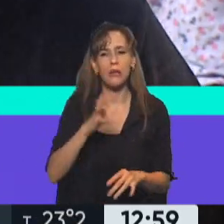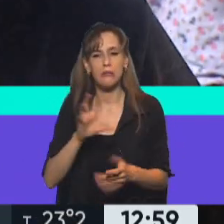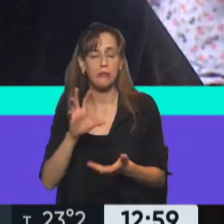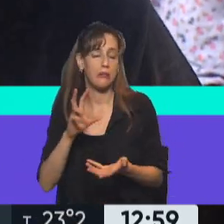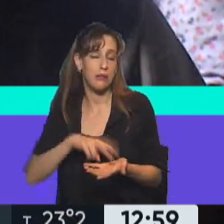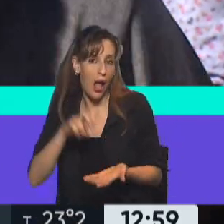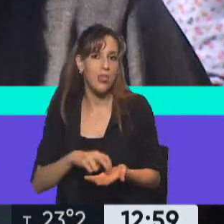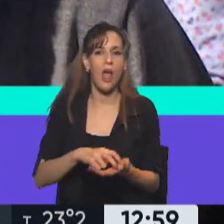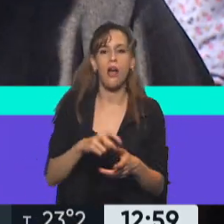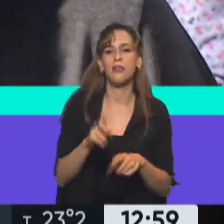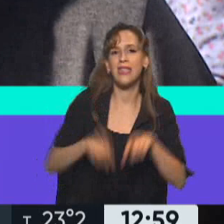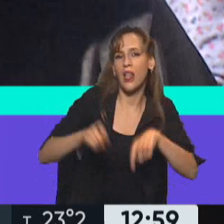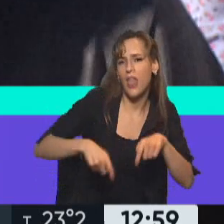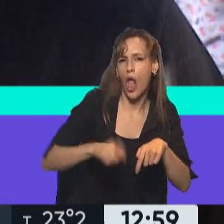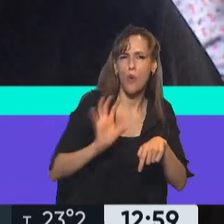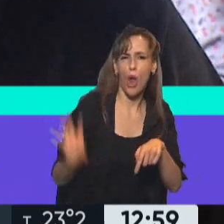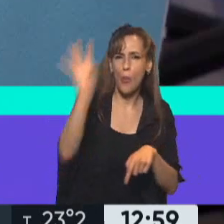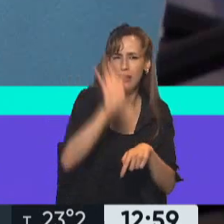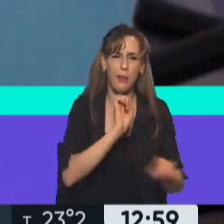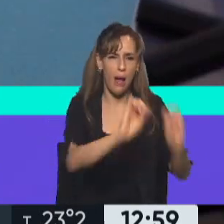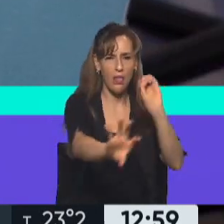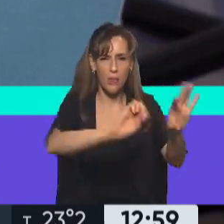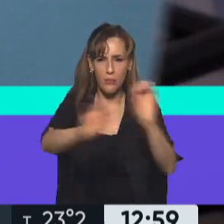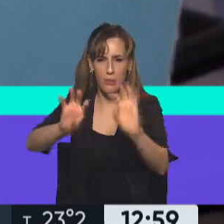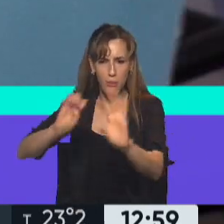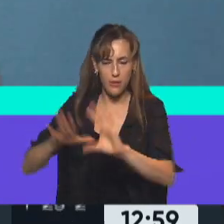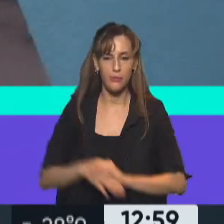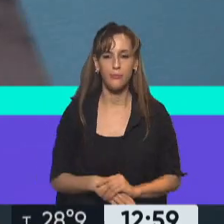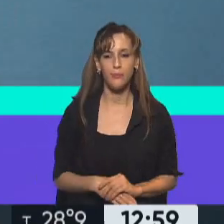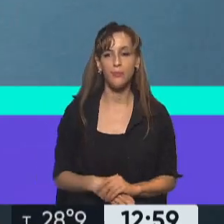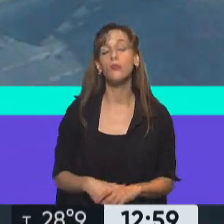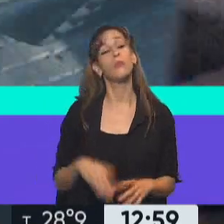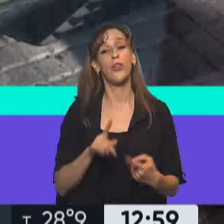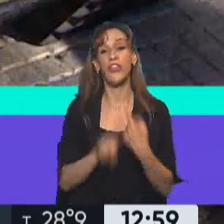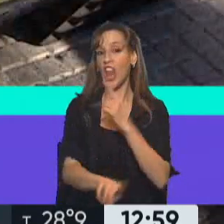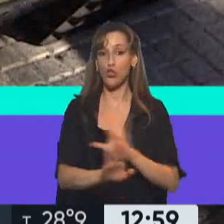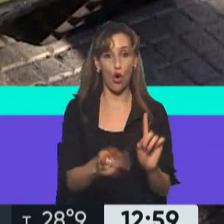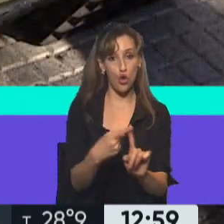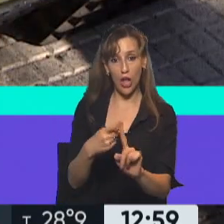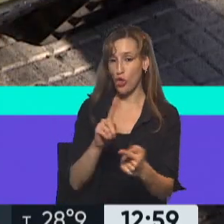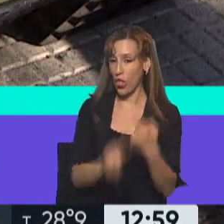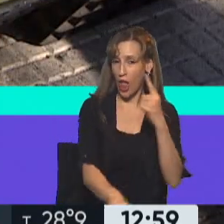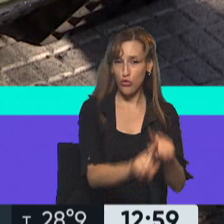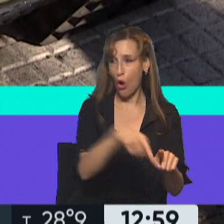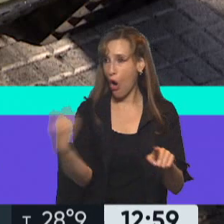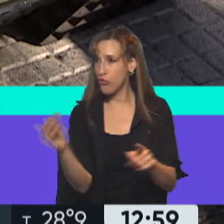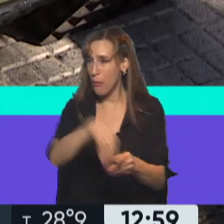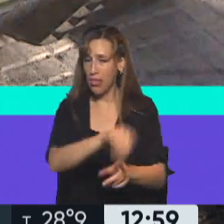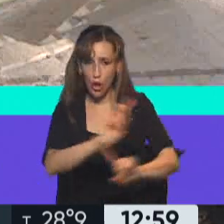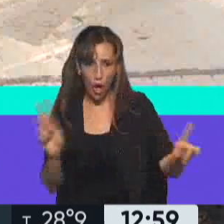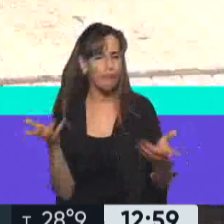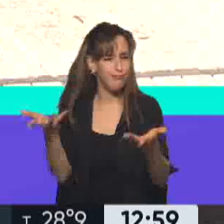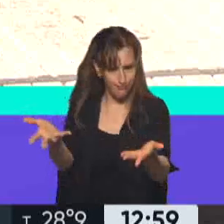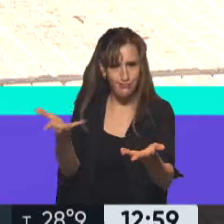con precios increíbles en un lugar donde no están acostumbrados a comer pescado. No hay intermediarios. No hay intermediarios, los productos son